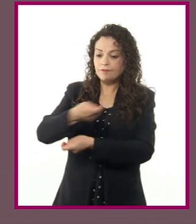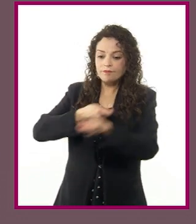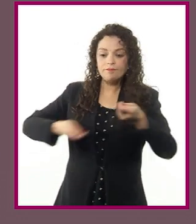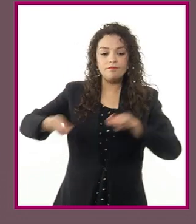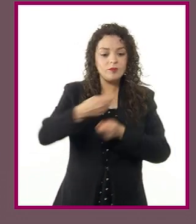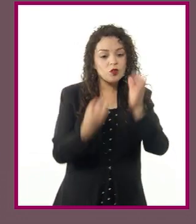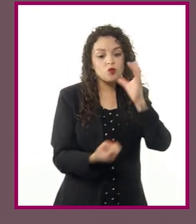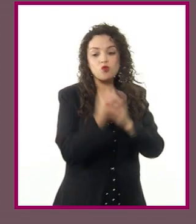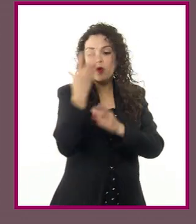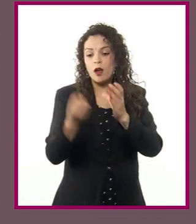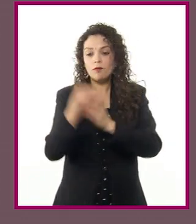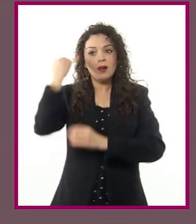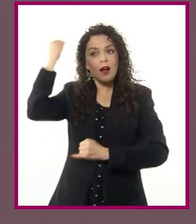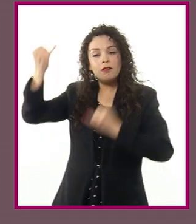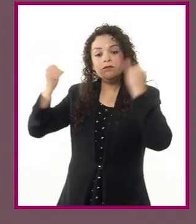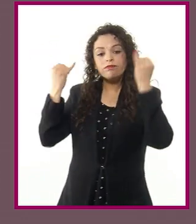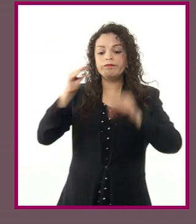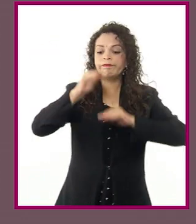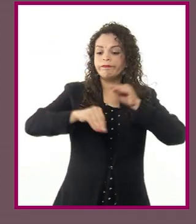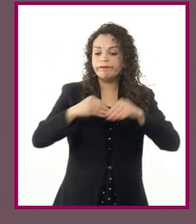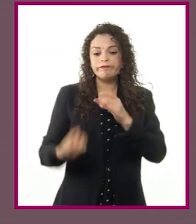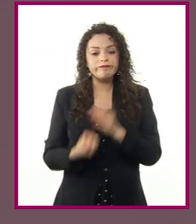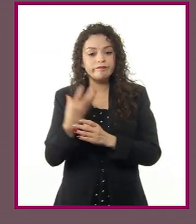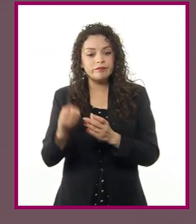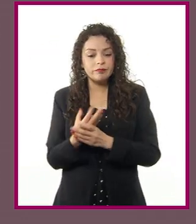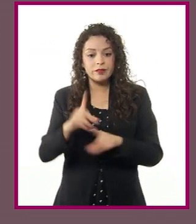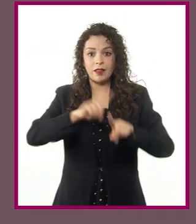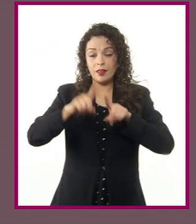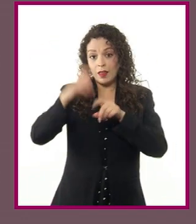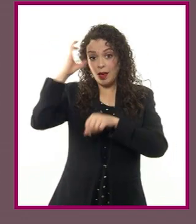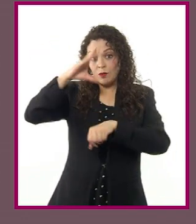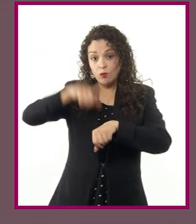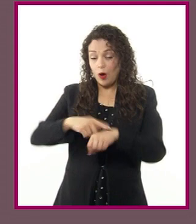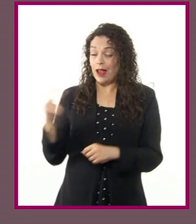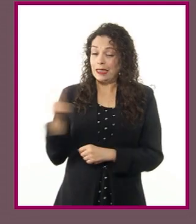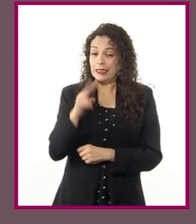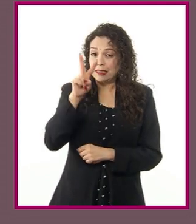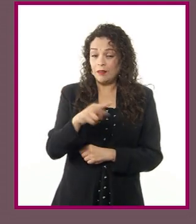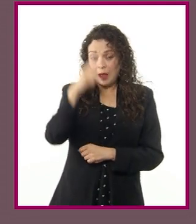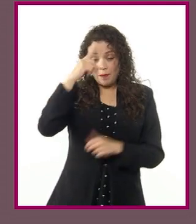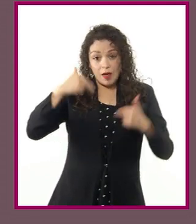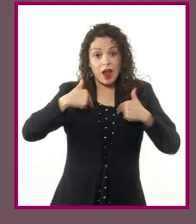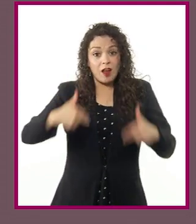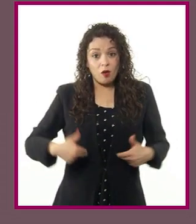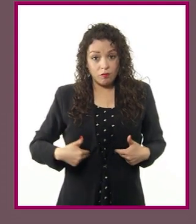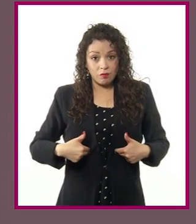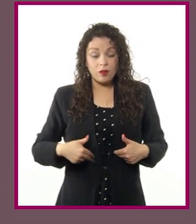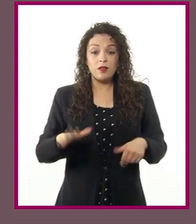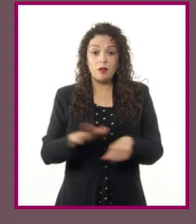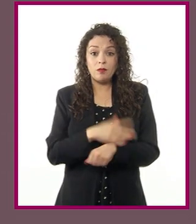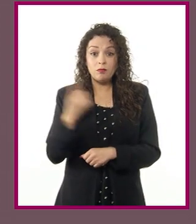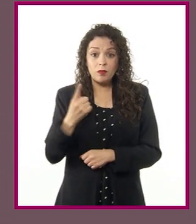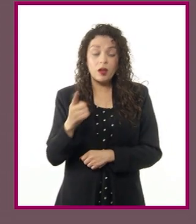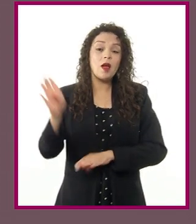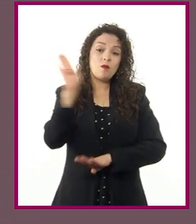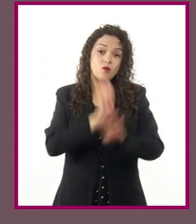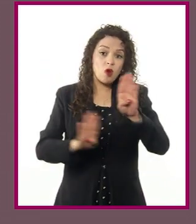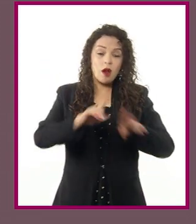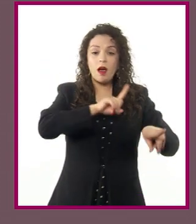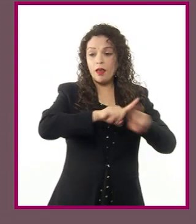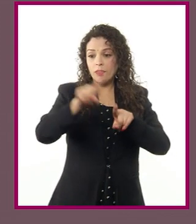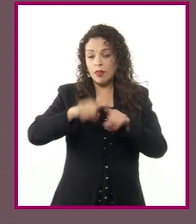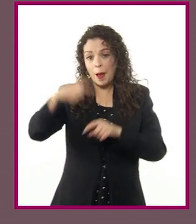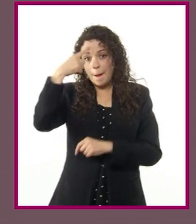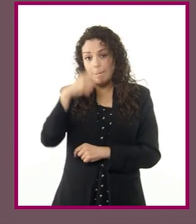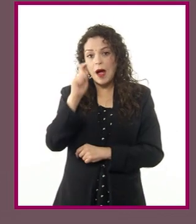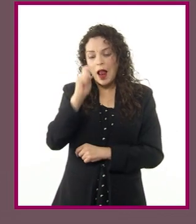de creatividad. La diversidad cultural es tan necesaria para el género humano como la diversidad biológica para los